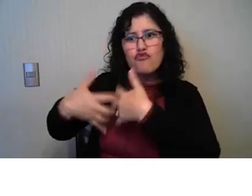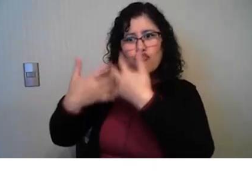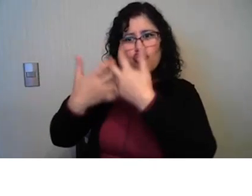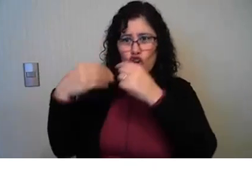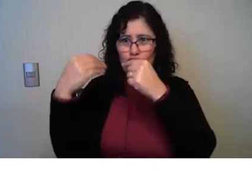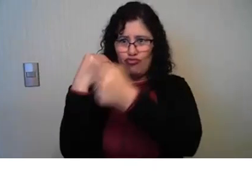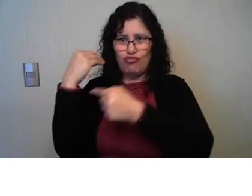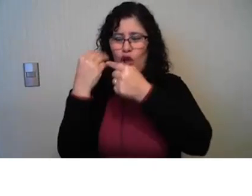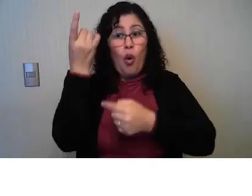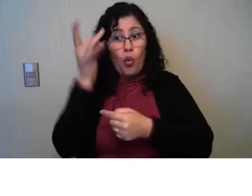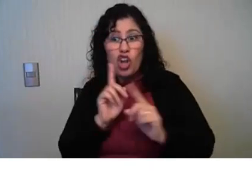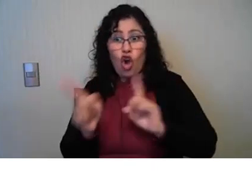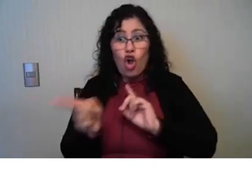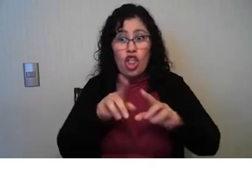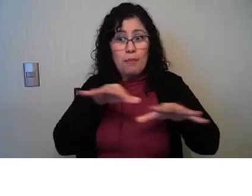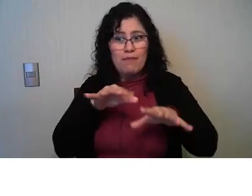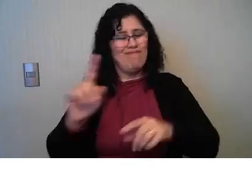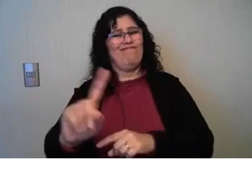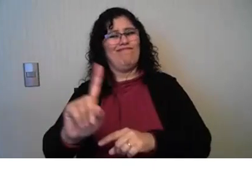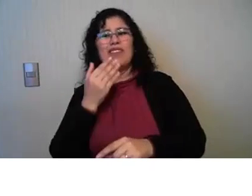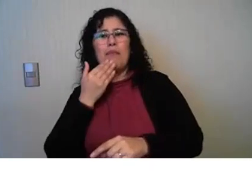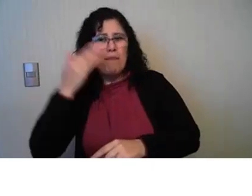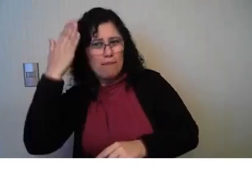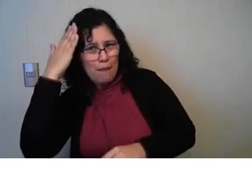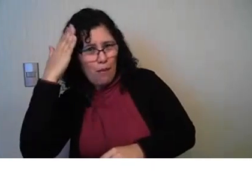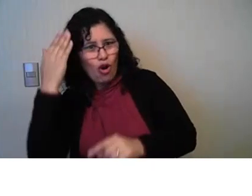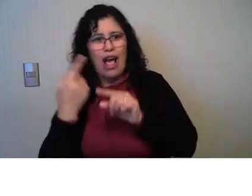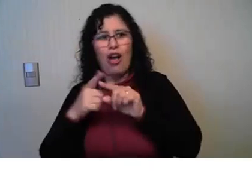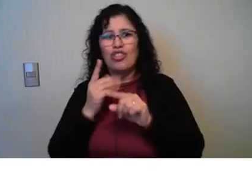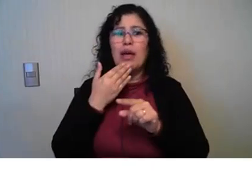también tiene relación con algunas otras funciones.